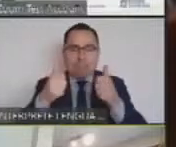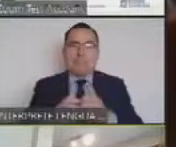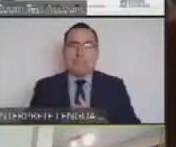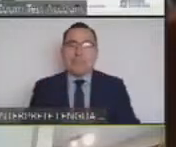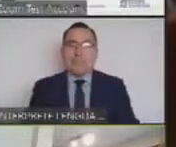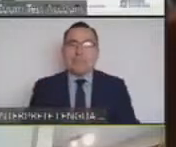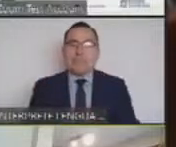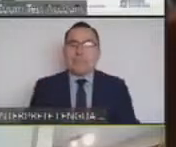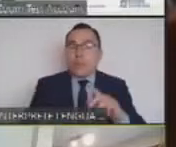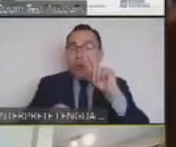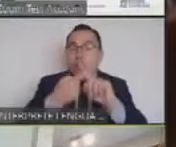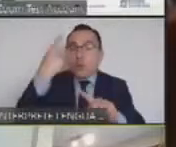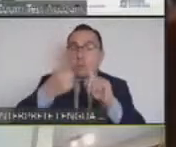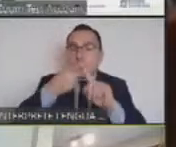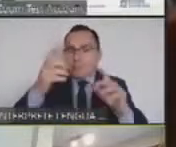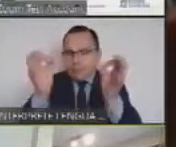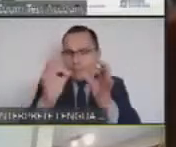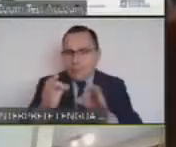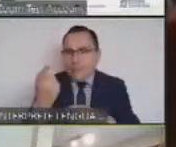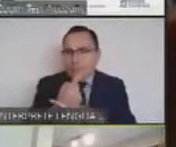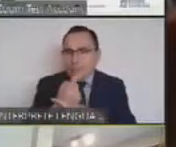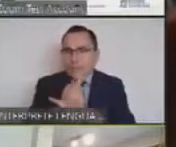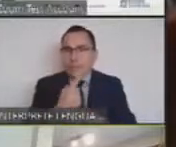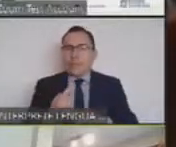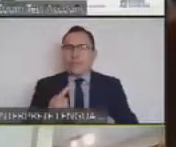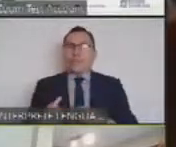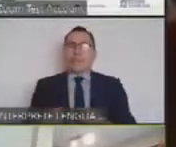Lo primero que quiero señalar es